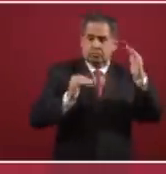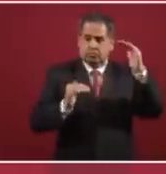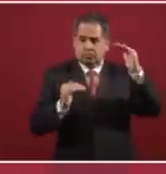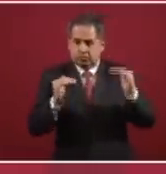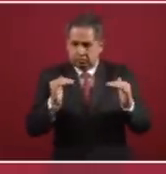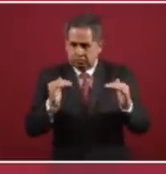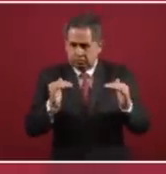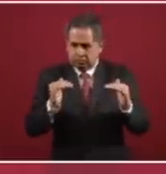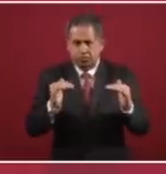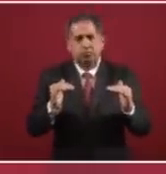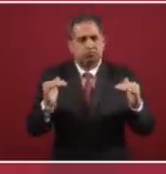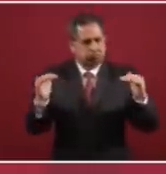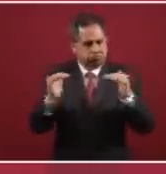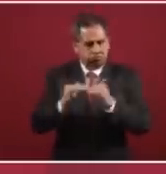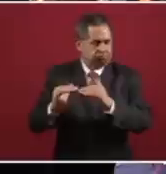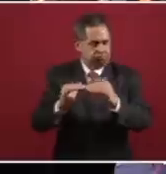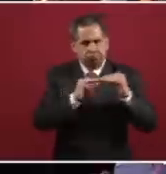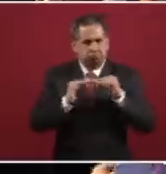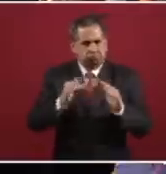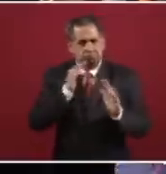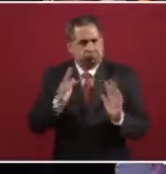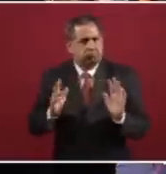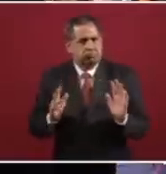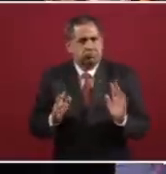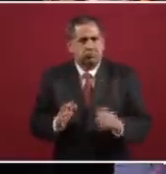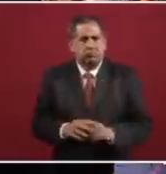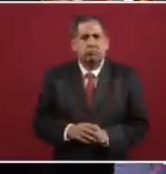reduzcan. Okay.